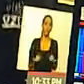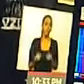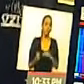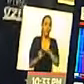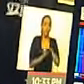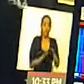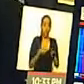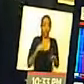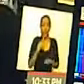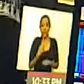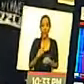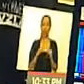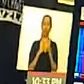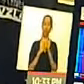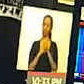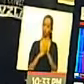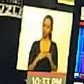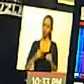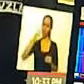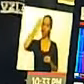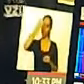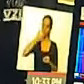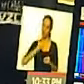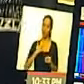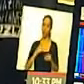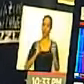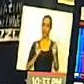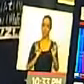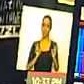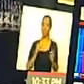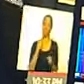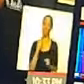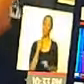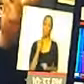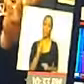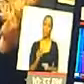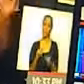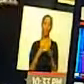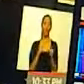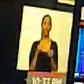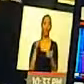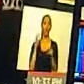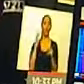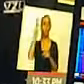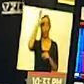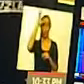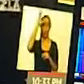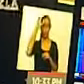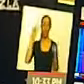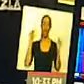digo con toda la sinceridad del caso y les digo con todo el conocimiento de causa, aquí lo que se